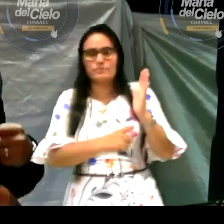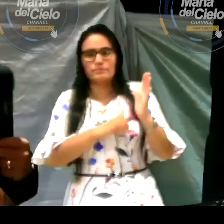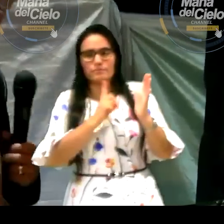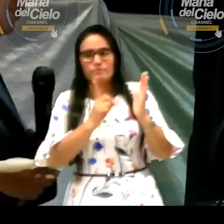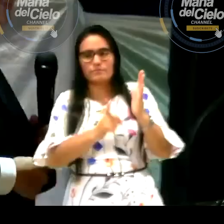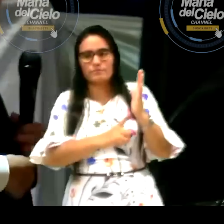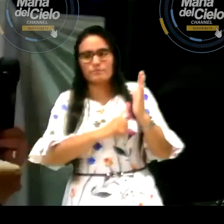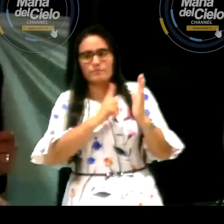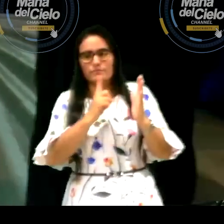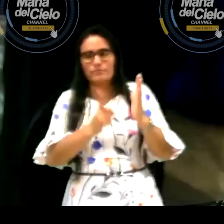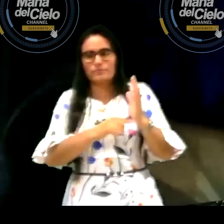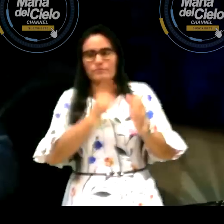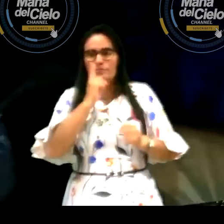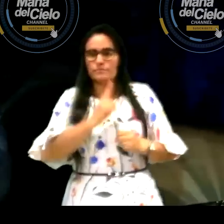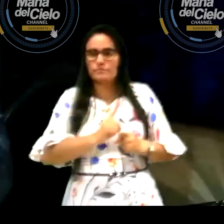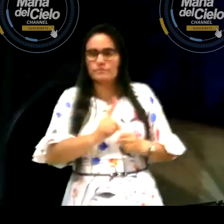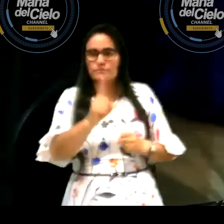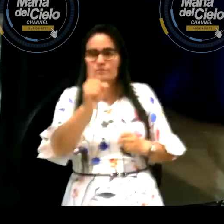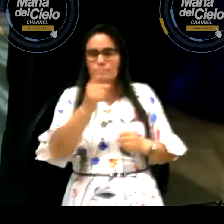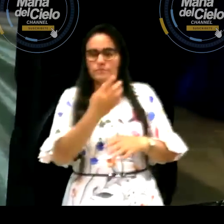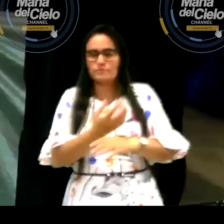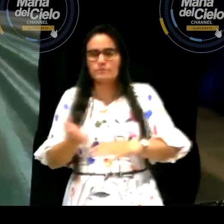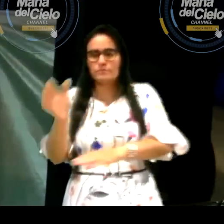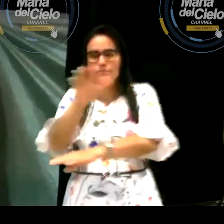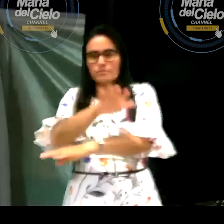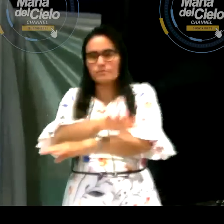Pero una tarde Jesús aparece allí al pozo.